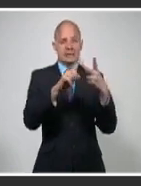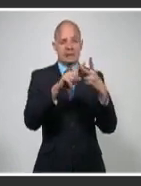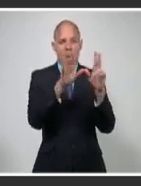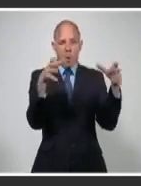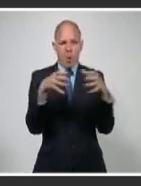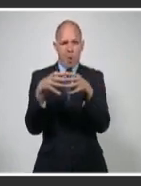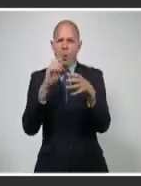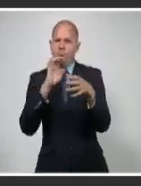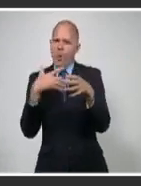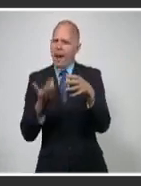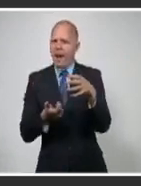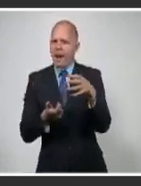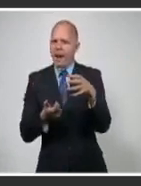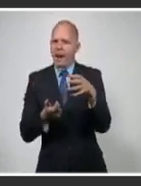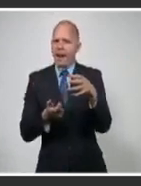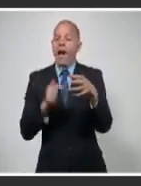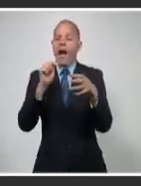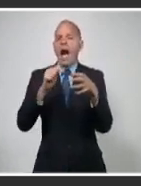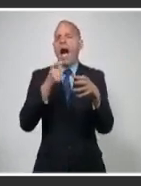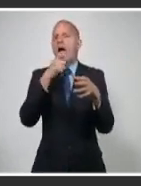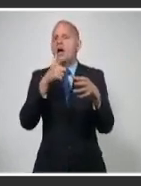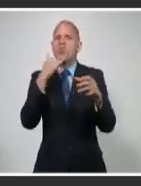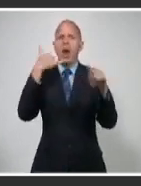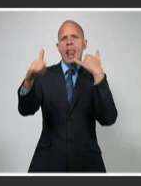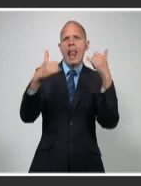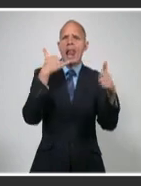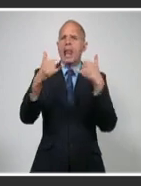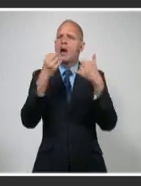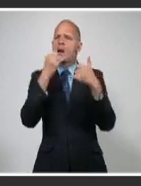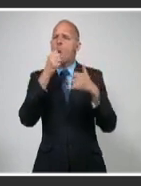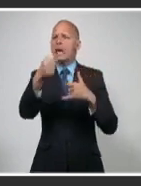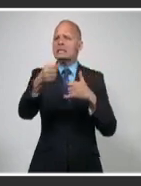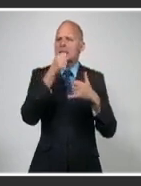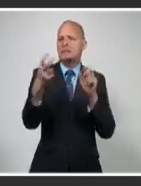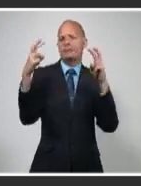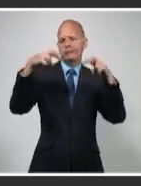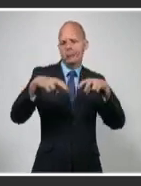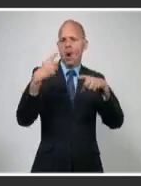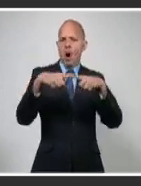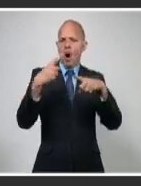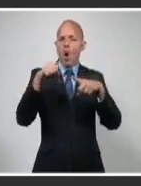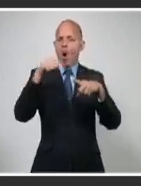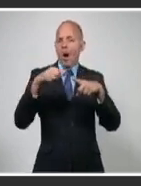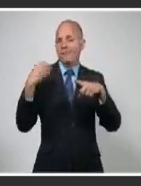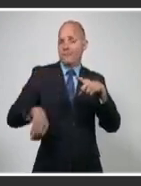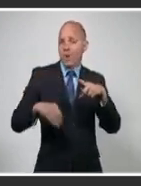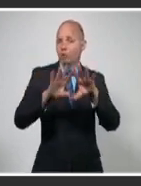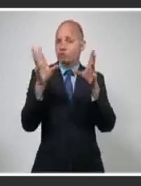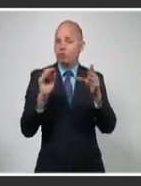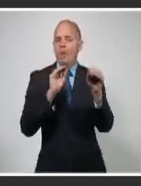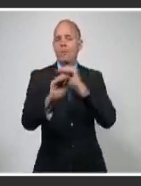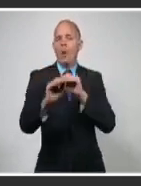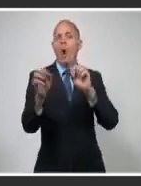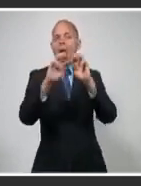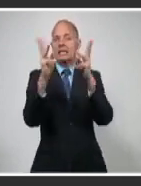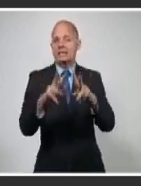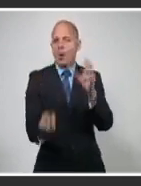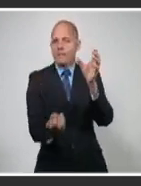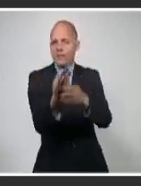redes sociales? Coordinar entrevistas y mantener la presencia de la plataforma 27N en Internet. Al grupo de